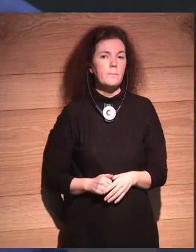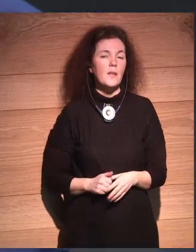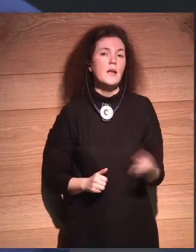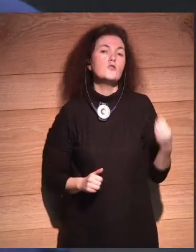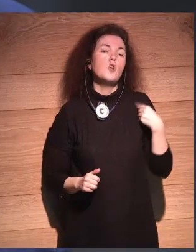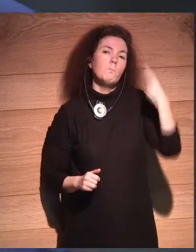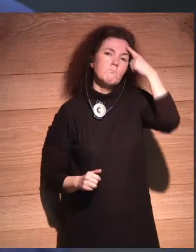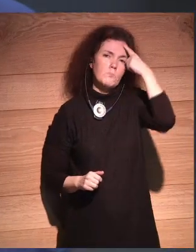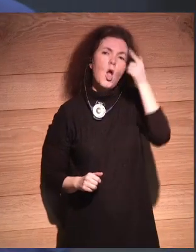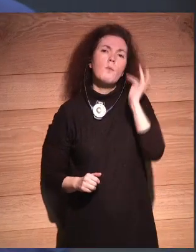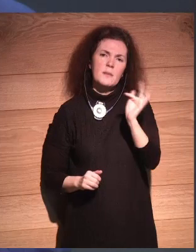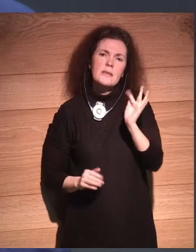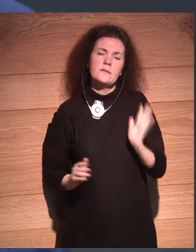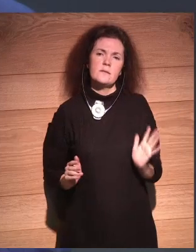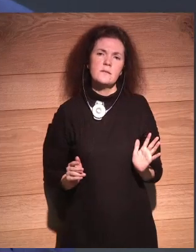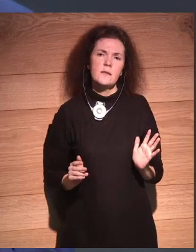Yo soy optimista.